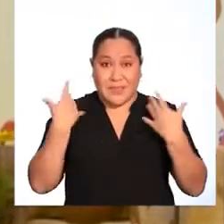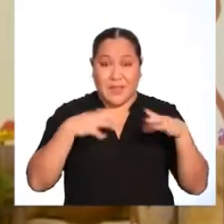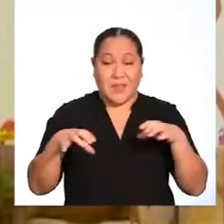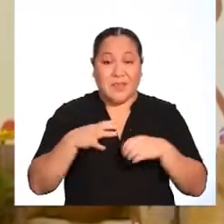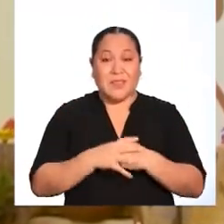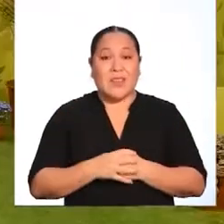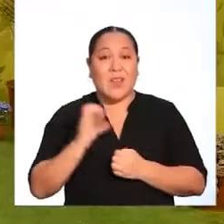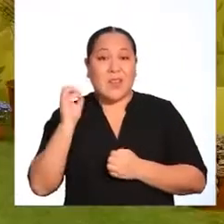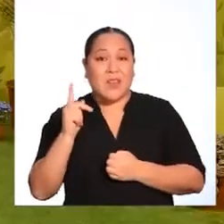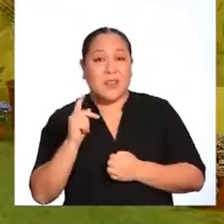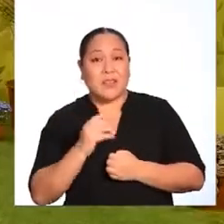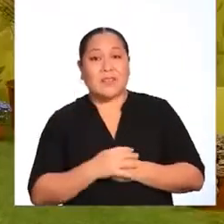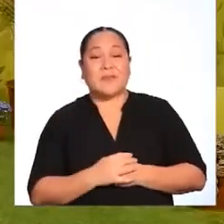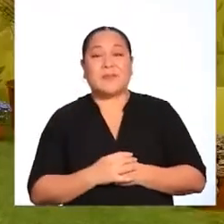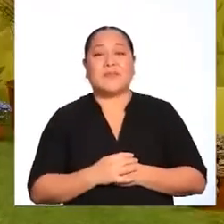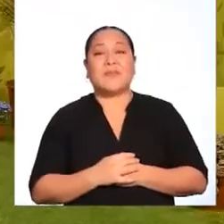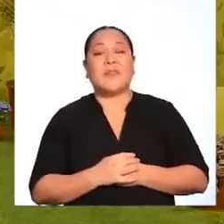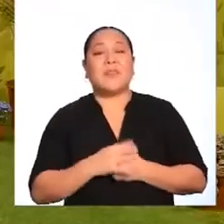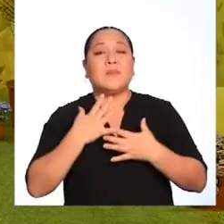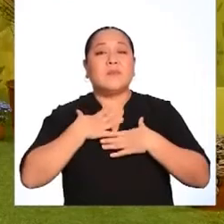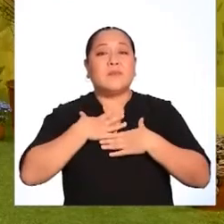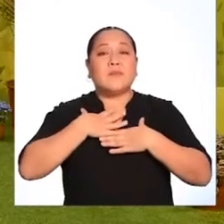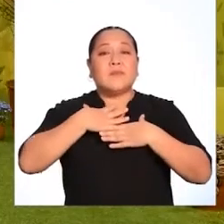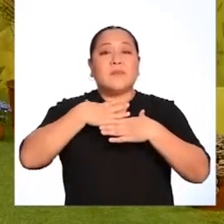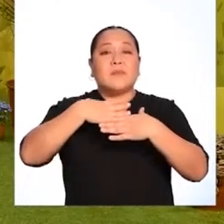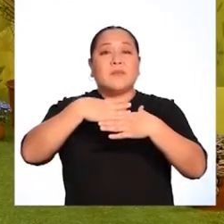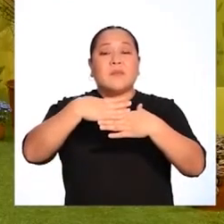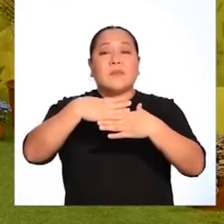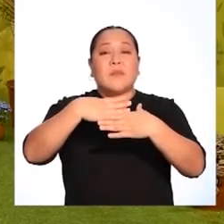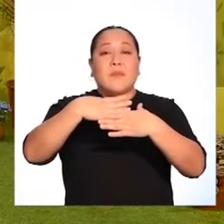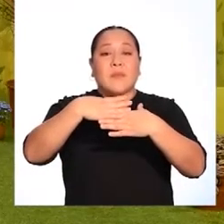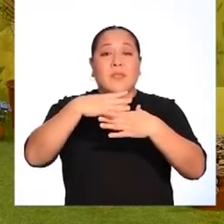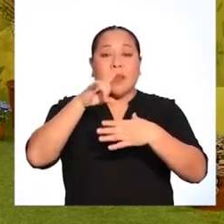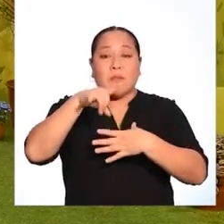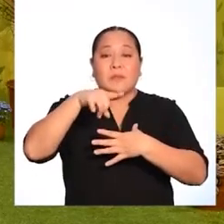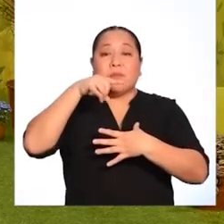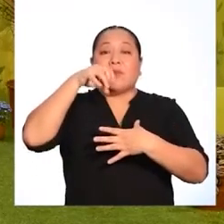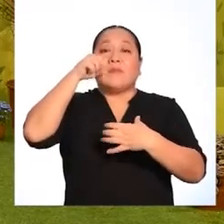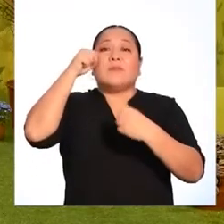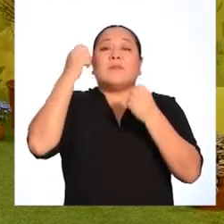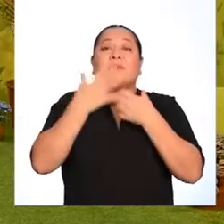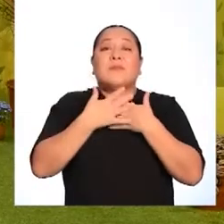vamos a hacerlo ok vamos respiramos y inhalen